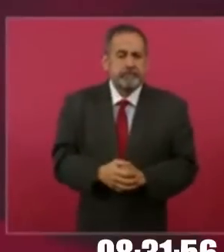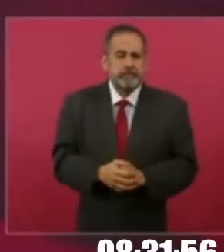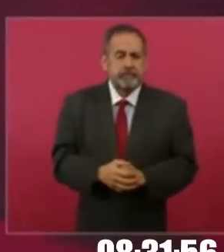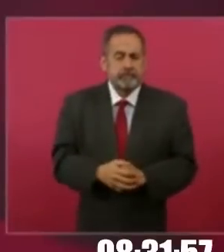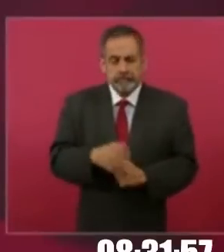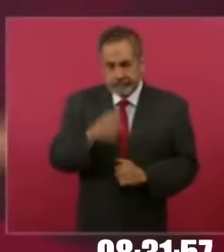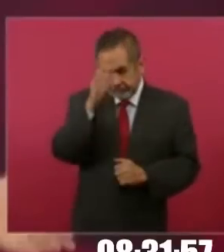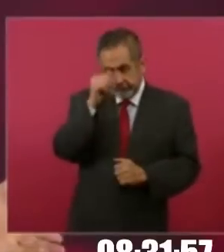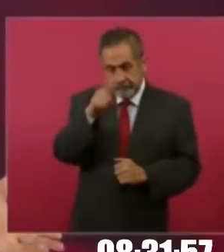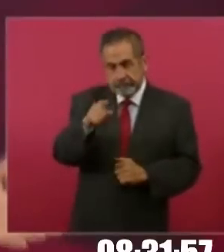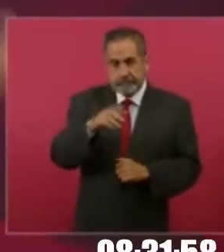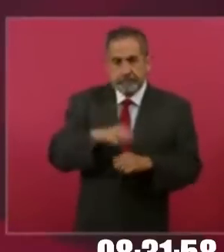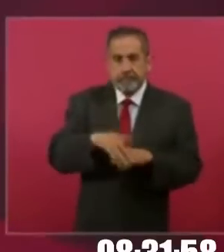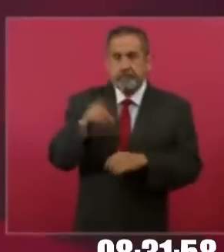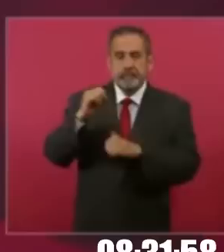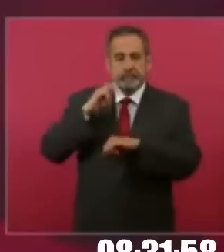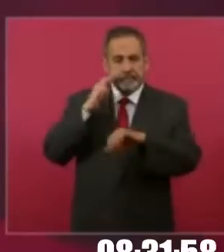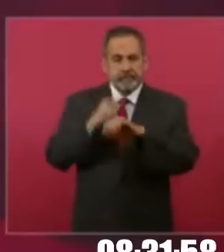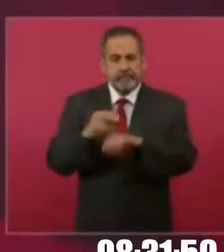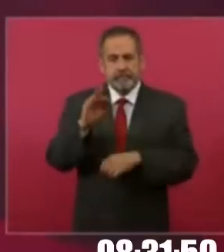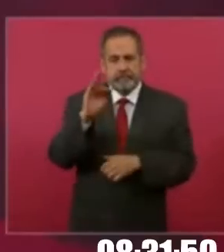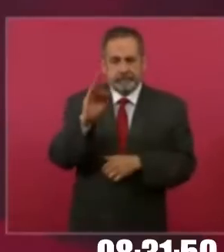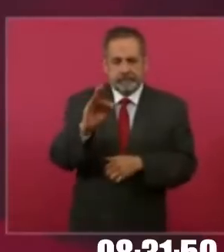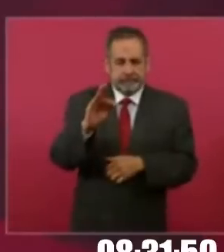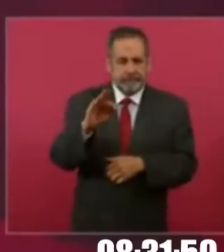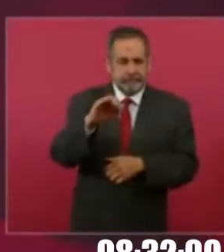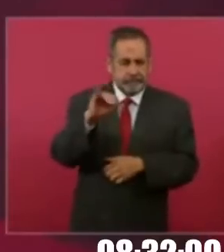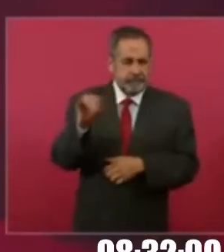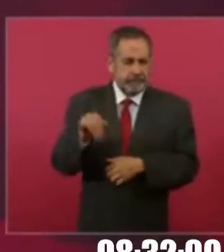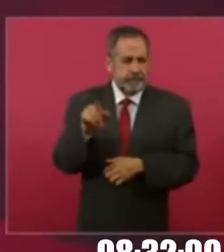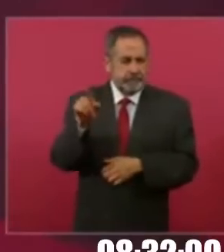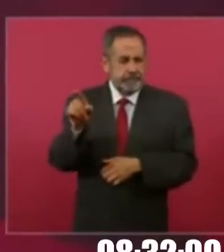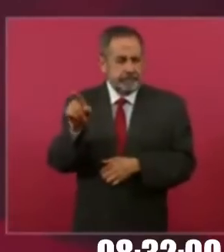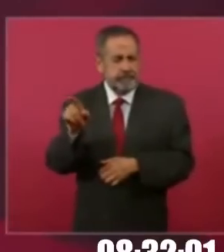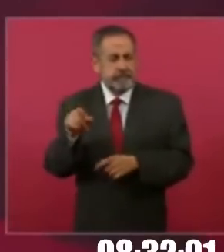además de la fiscalía está el poder judicial